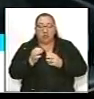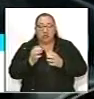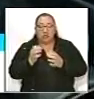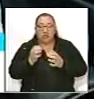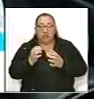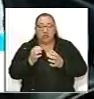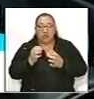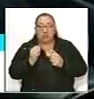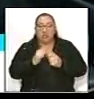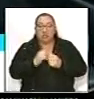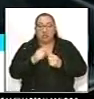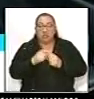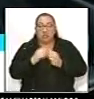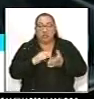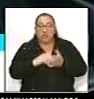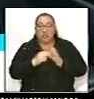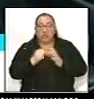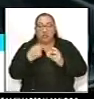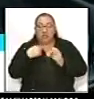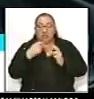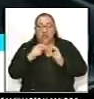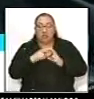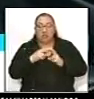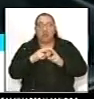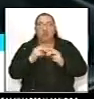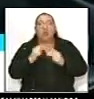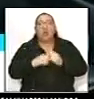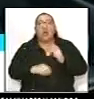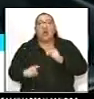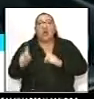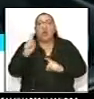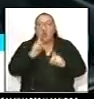Y ante eso, nosotros nos encontramos